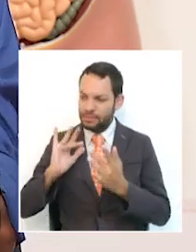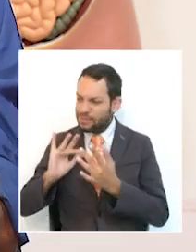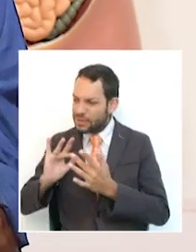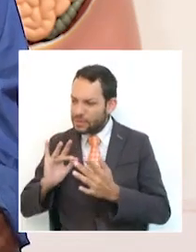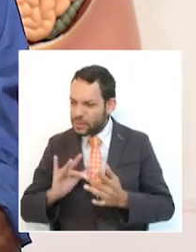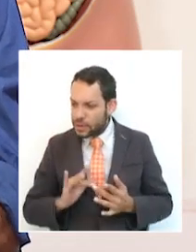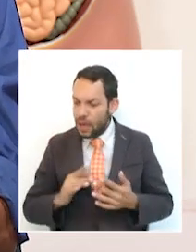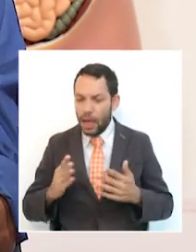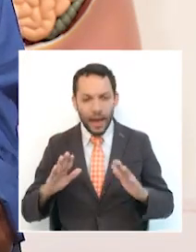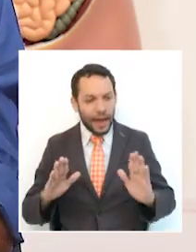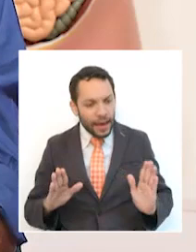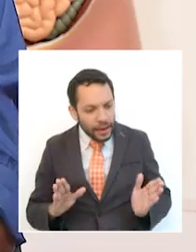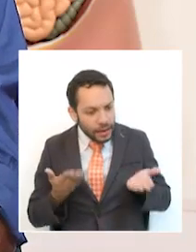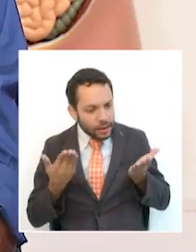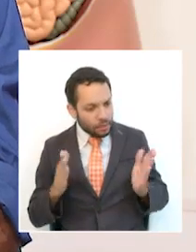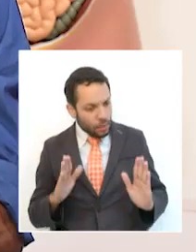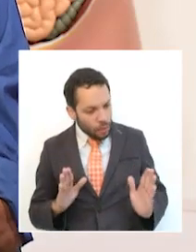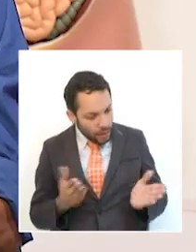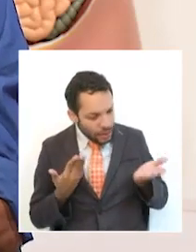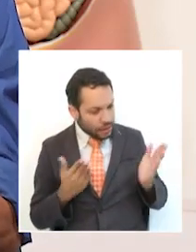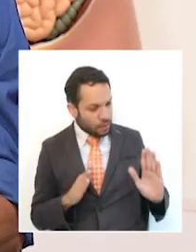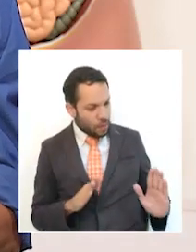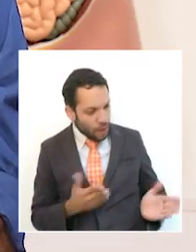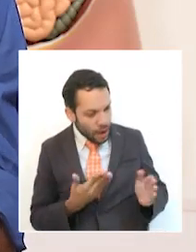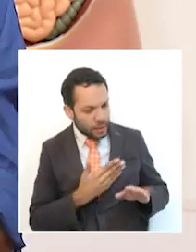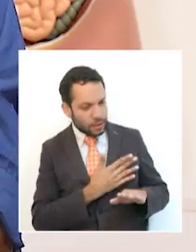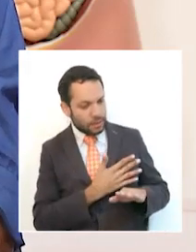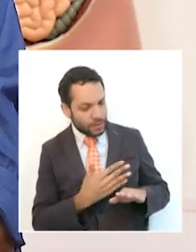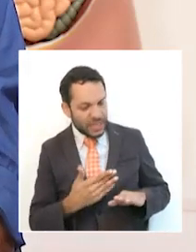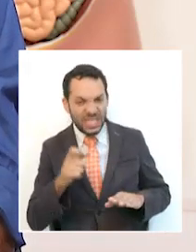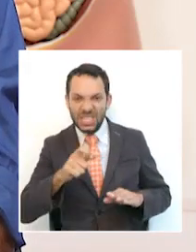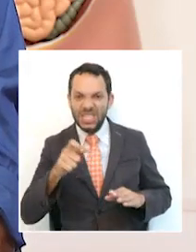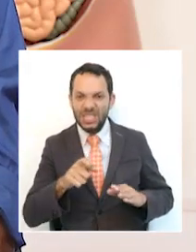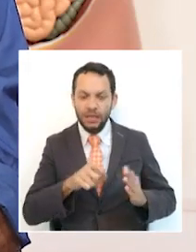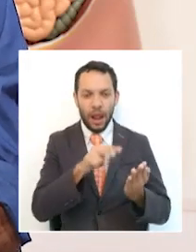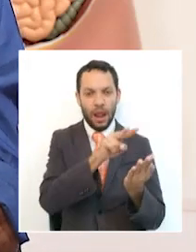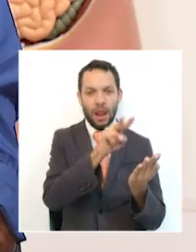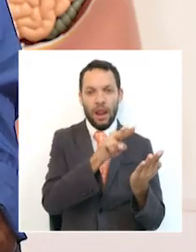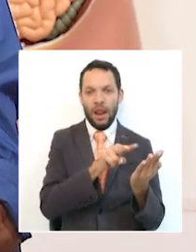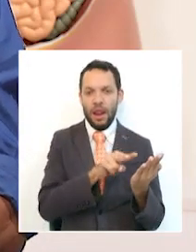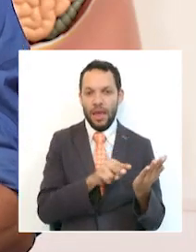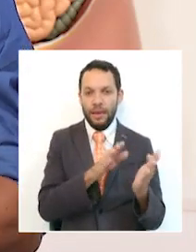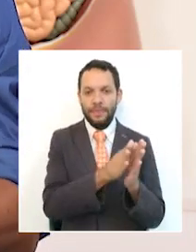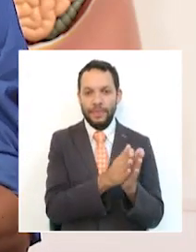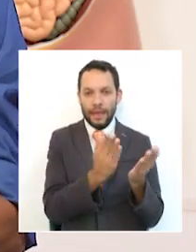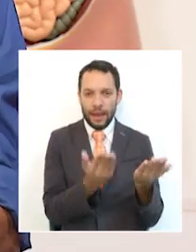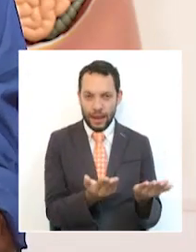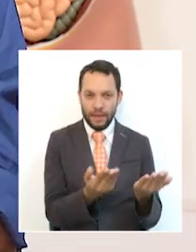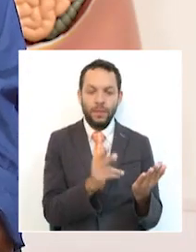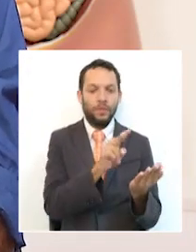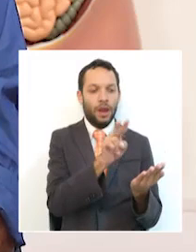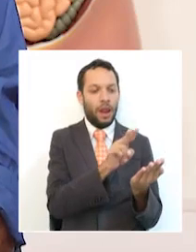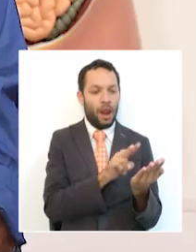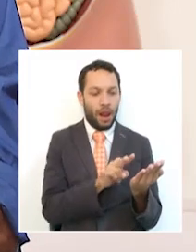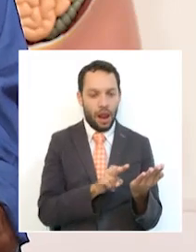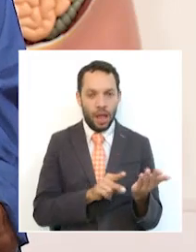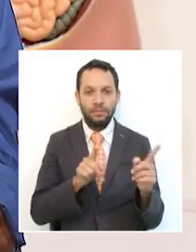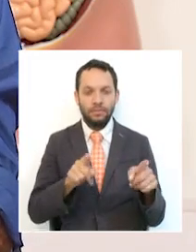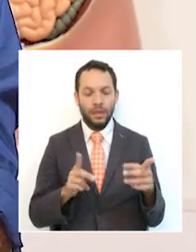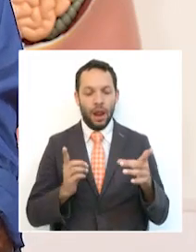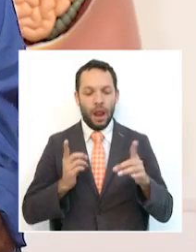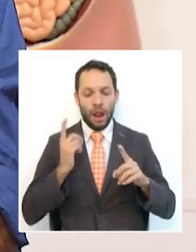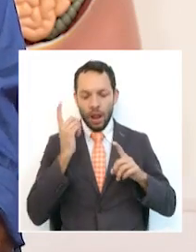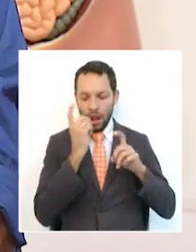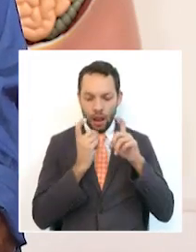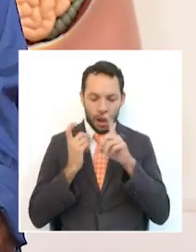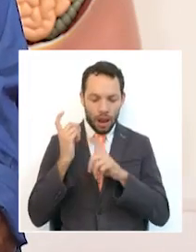ese ánimo a través de que a través de un buen libro a través de yoga a través de